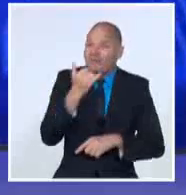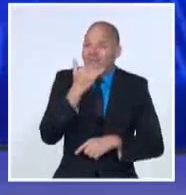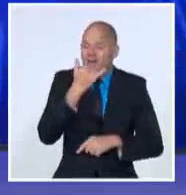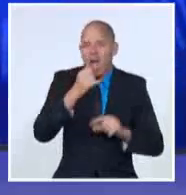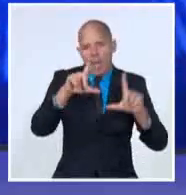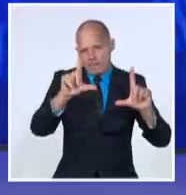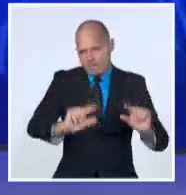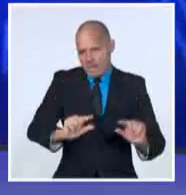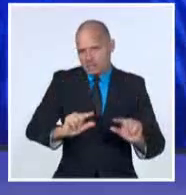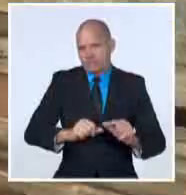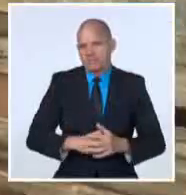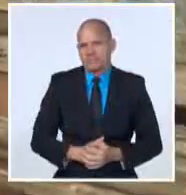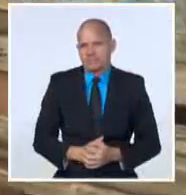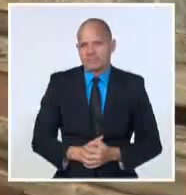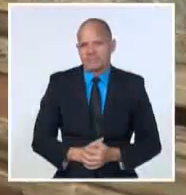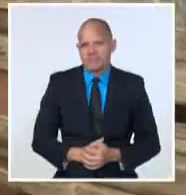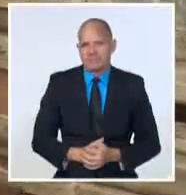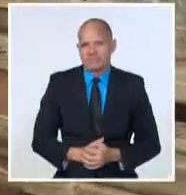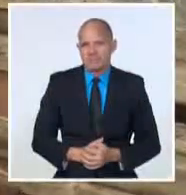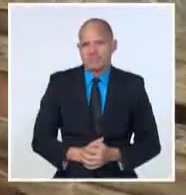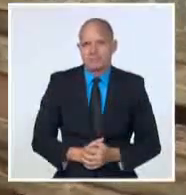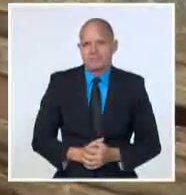tormenta tropical Idalia.